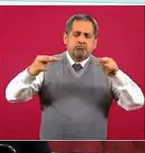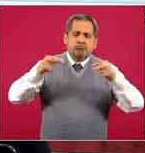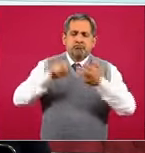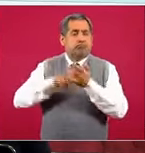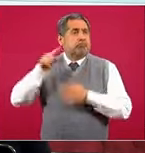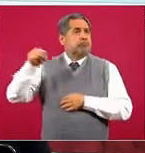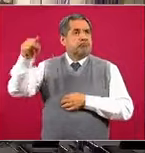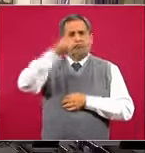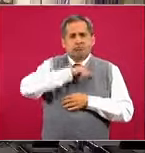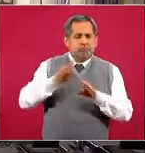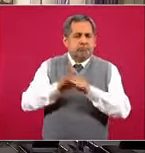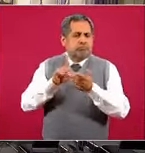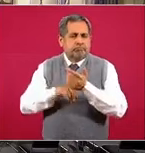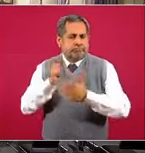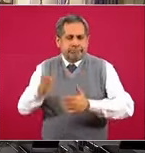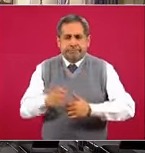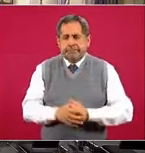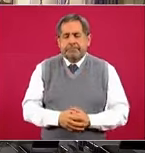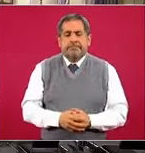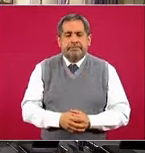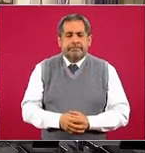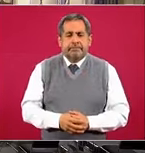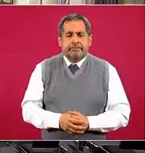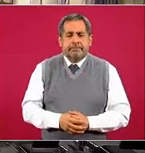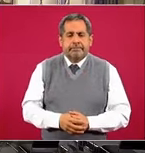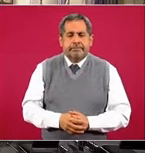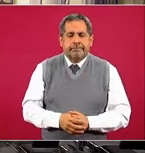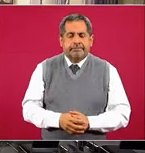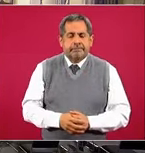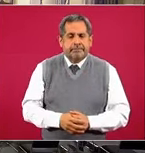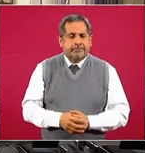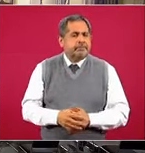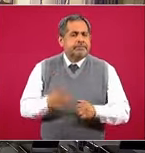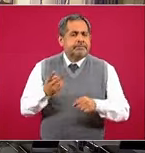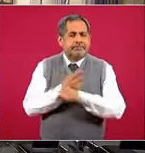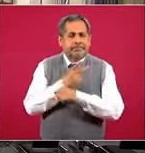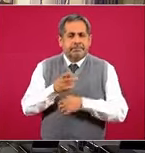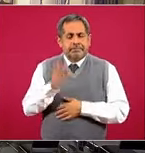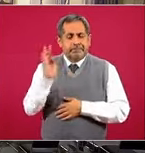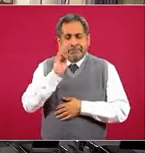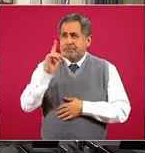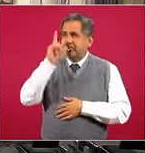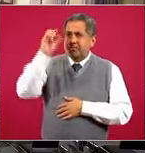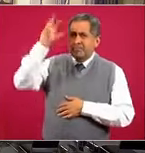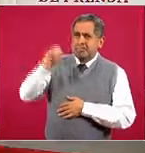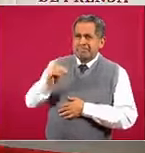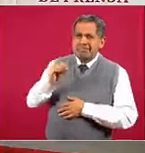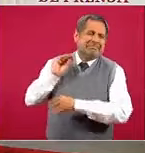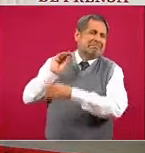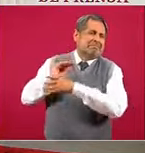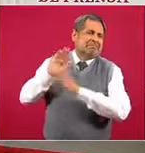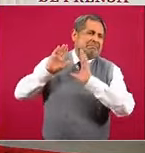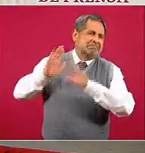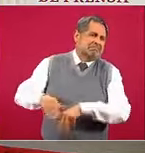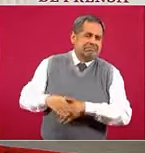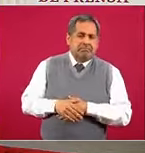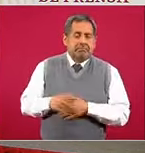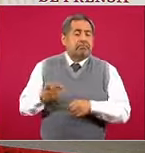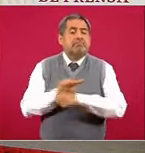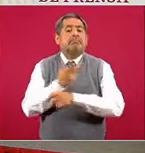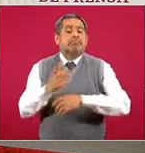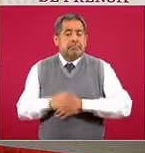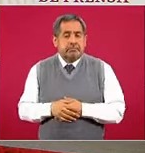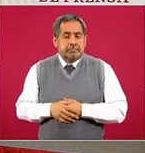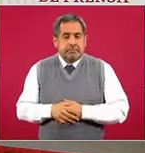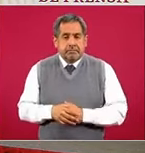la estimación del riesgo. La siguiente, por favor. ¿Qué pasa si no respetamos un semáforo? ¿Qué pasa?